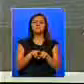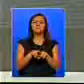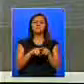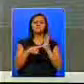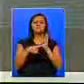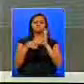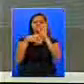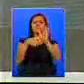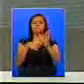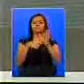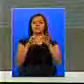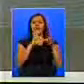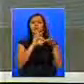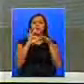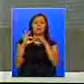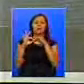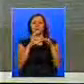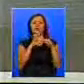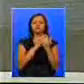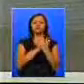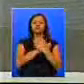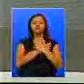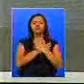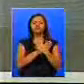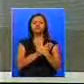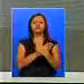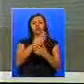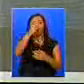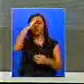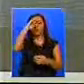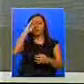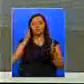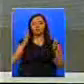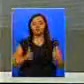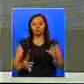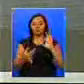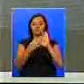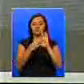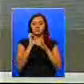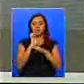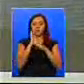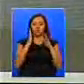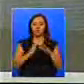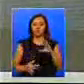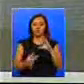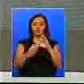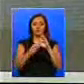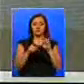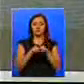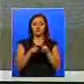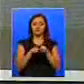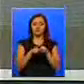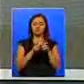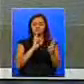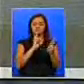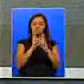demostración de ese espíritu de cooperación y el aprecio que tienen los cubanos con los ecuatorianos, lo cual es absolutamente